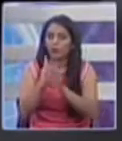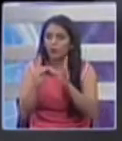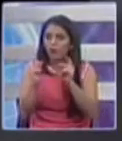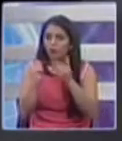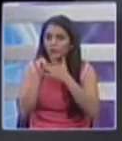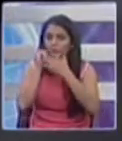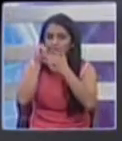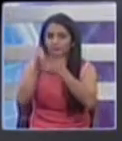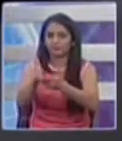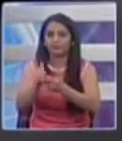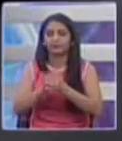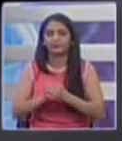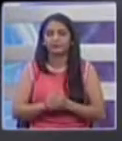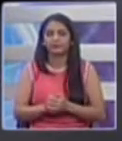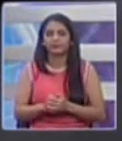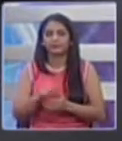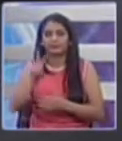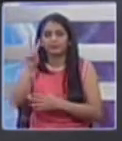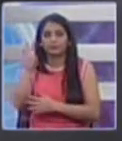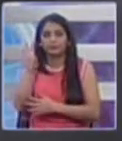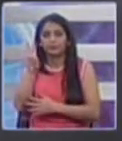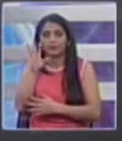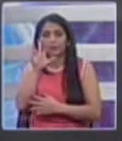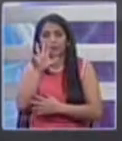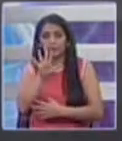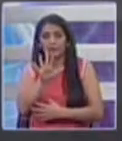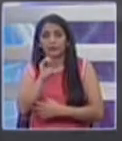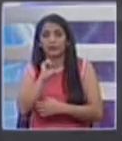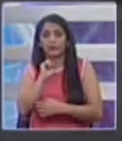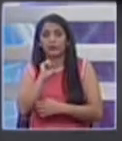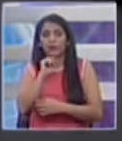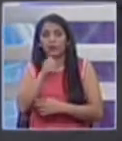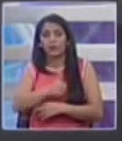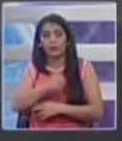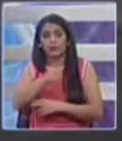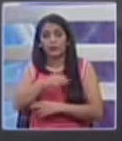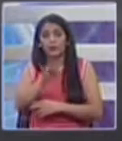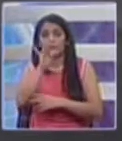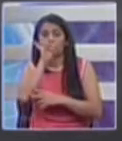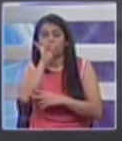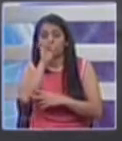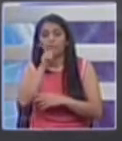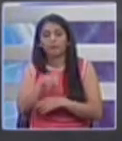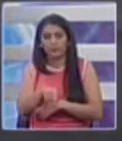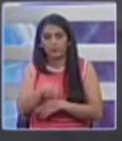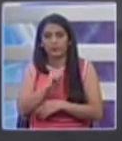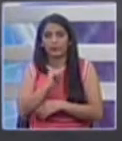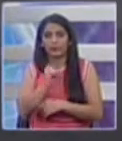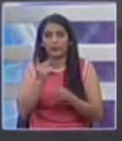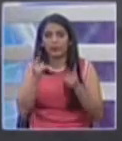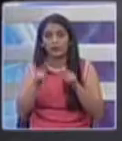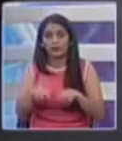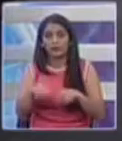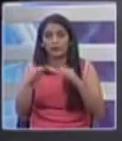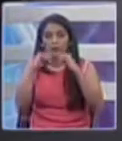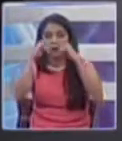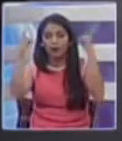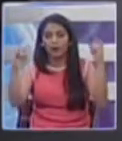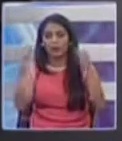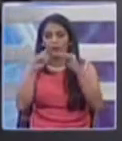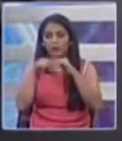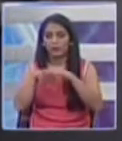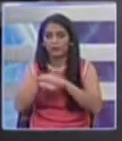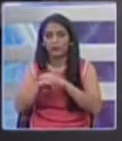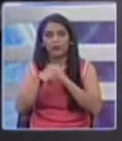vías estarán los 175 agentes civiles de tránsito y colocarán carpas informativas para trabajar en alertas tempranas con los bomberos